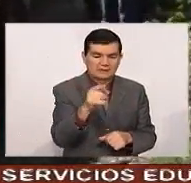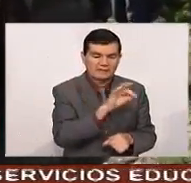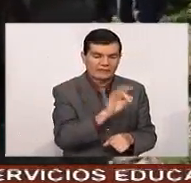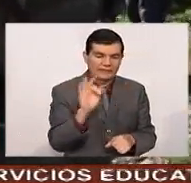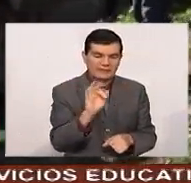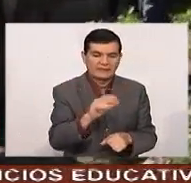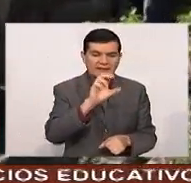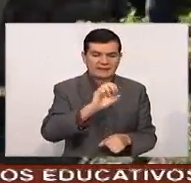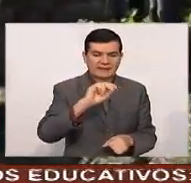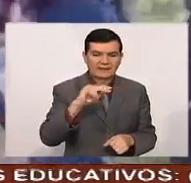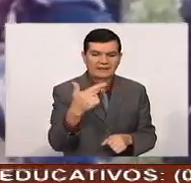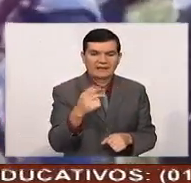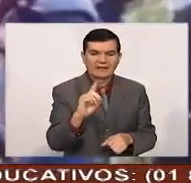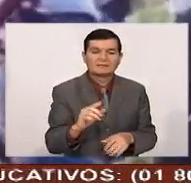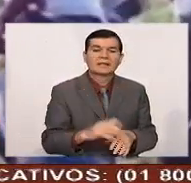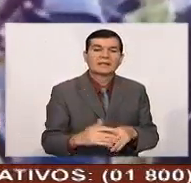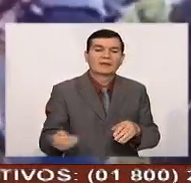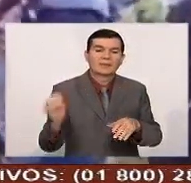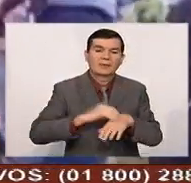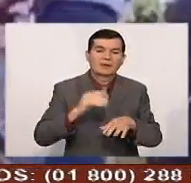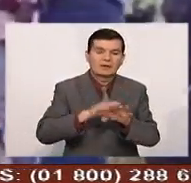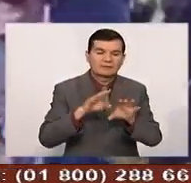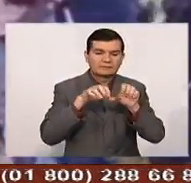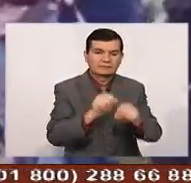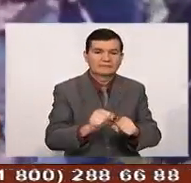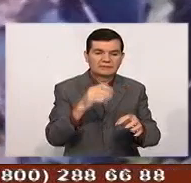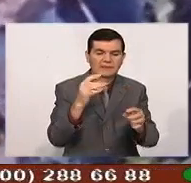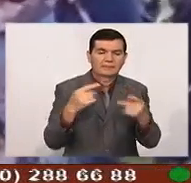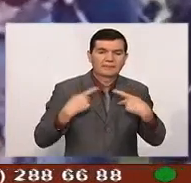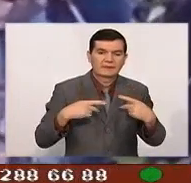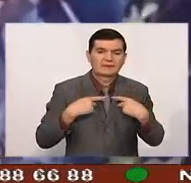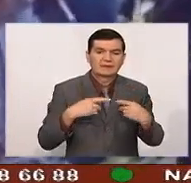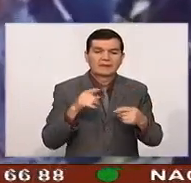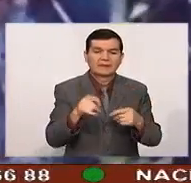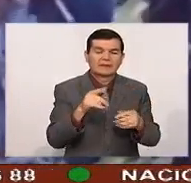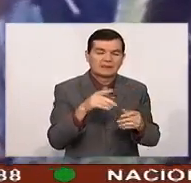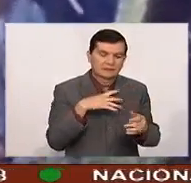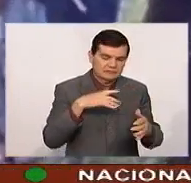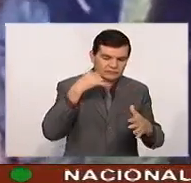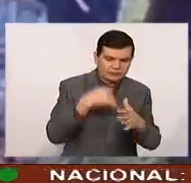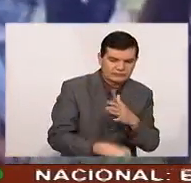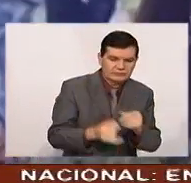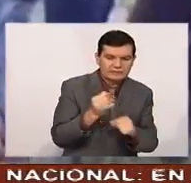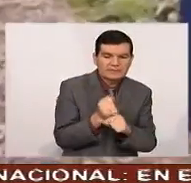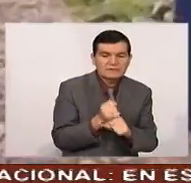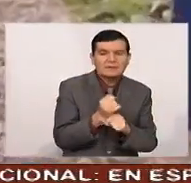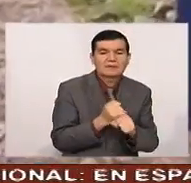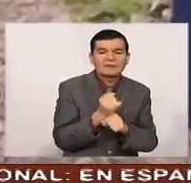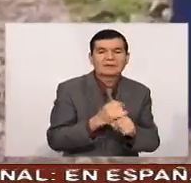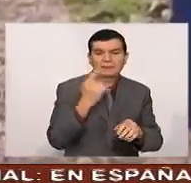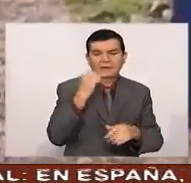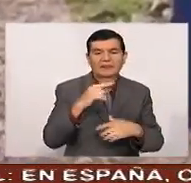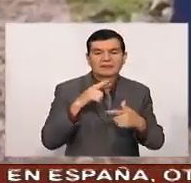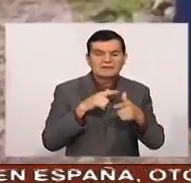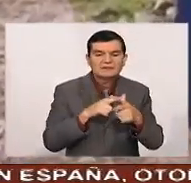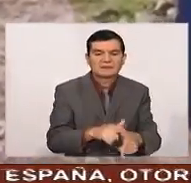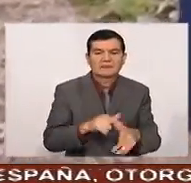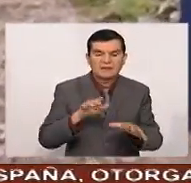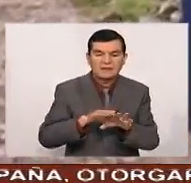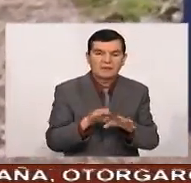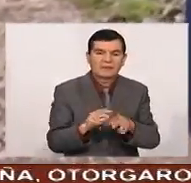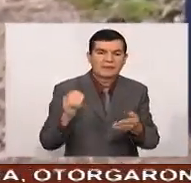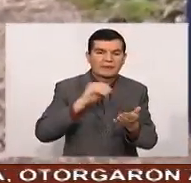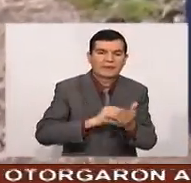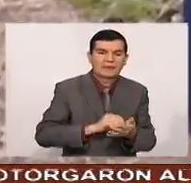la CNDH pidió que se cumpliera con la detención de los responsables y se profundizaran las investigaciones para establecer